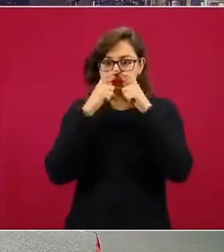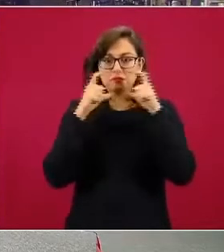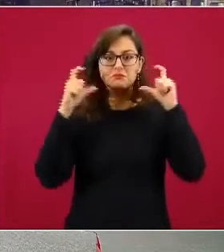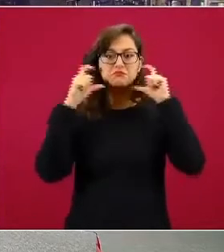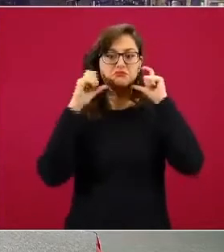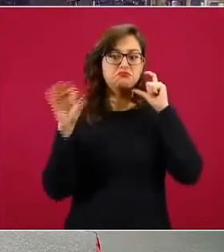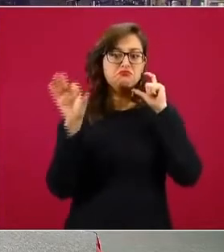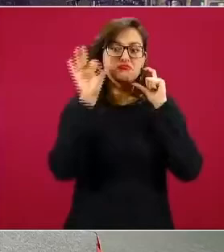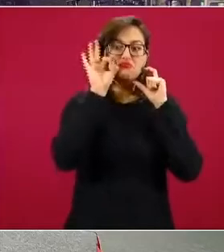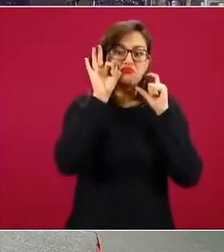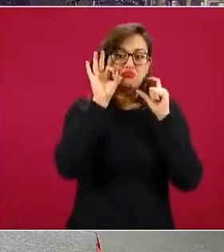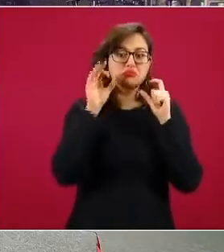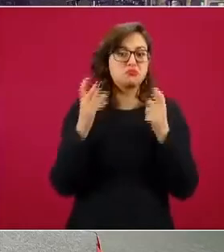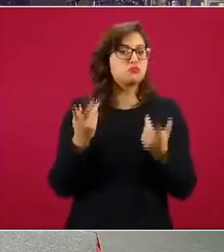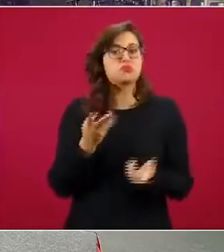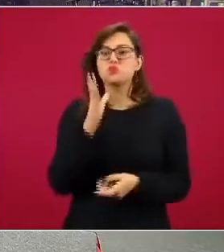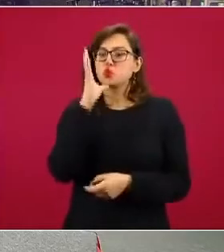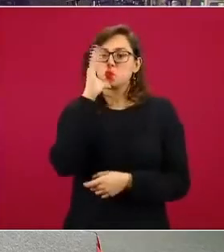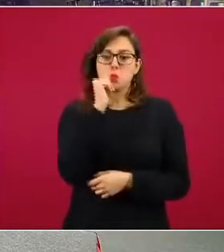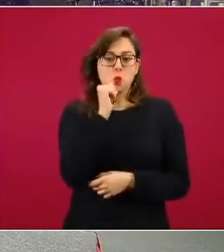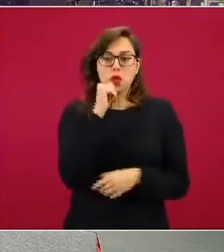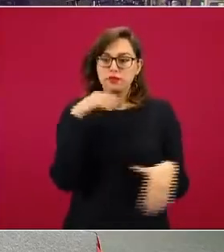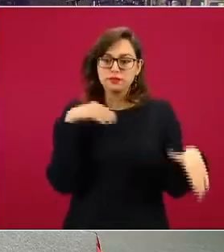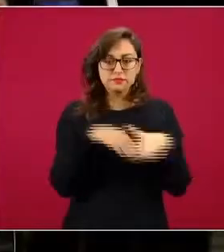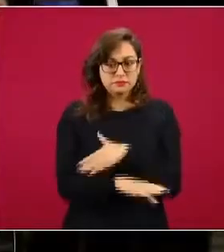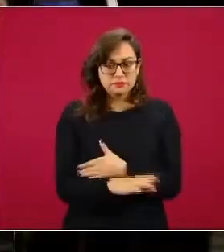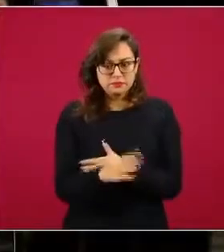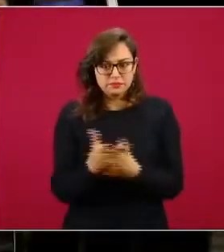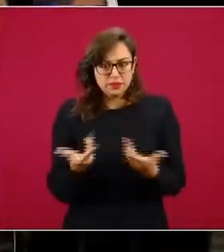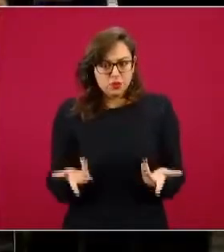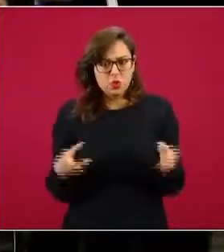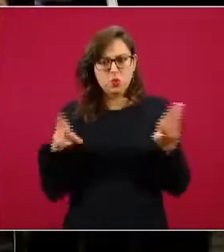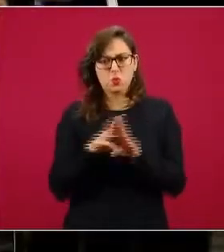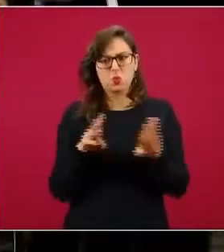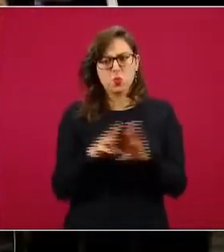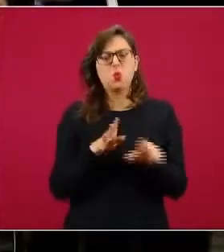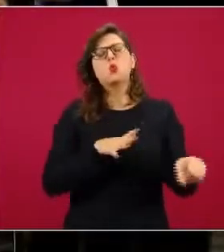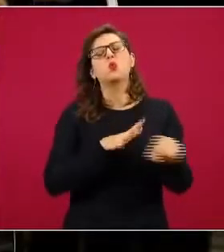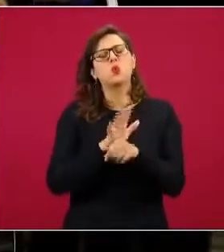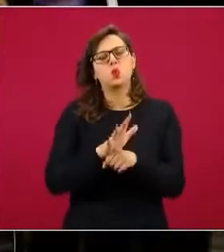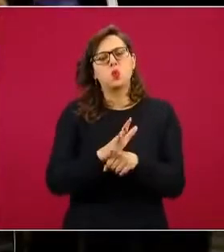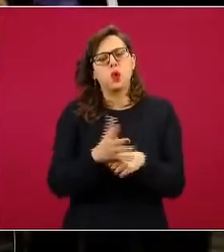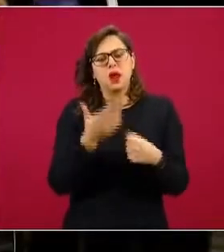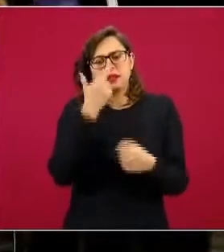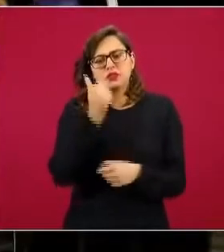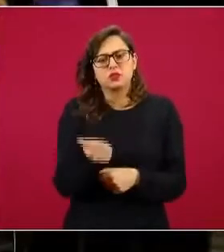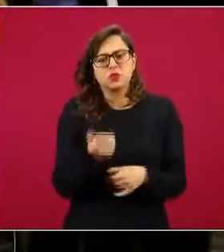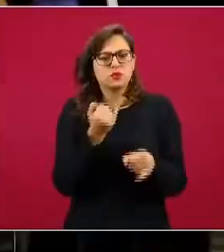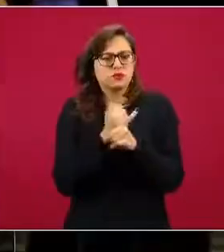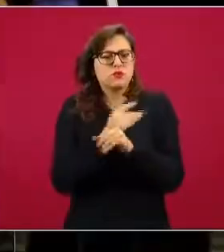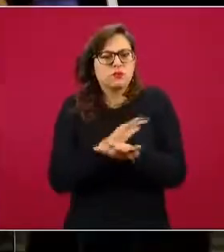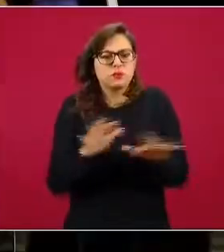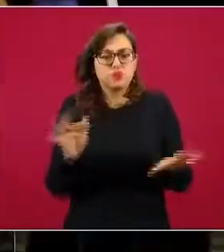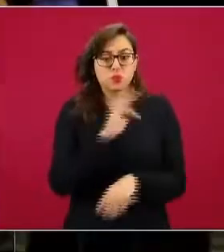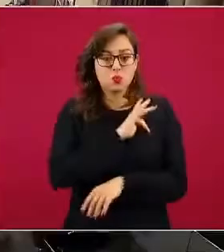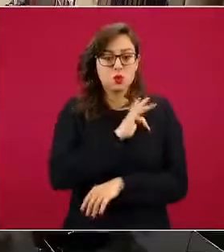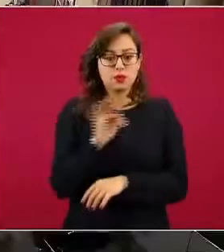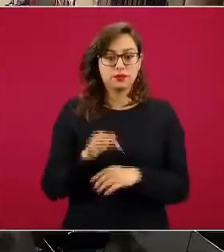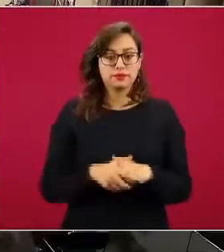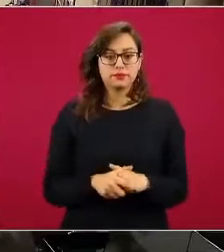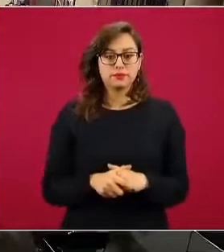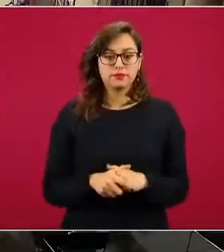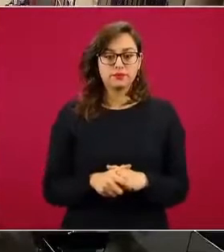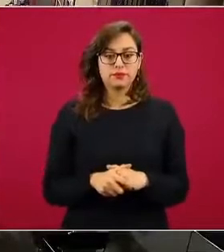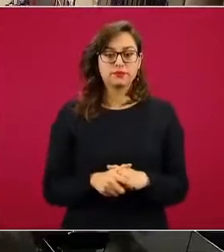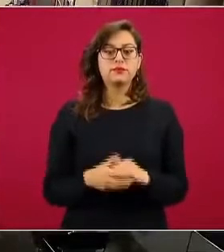dispositivos. La opinión y saber si esto es así o hay algún tipo de información equivocada. Gracias. Muchas gracias.